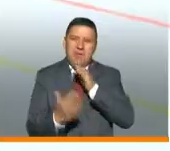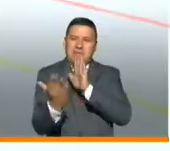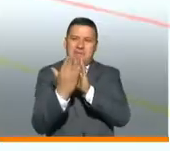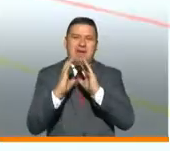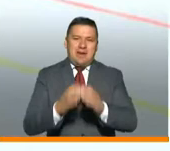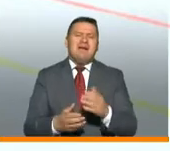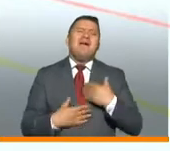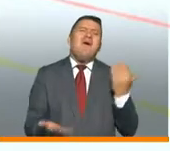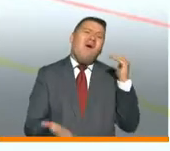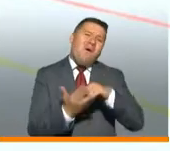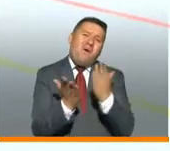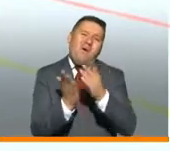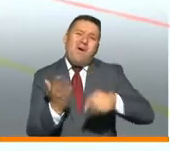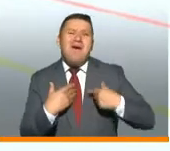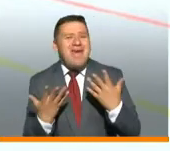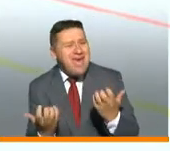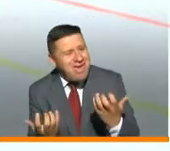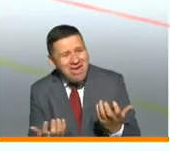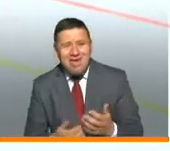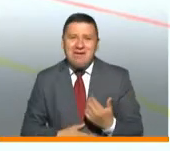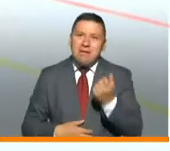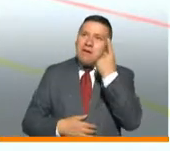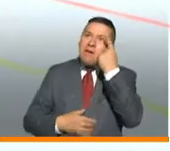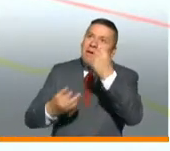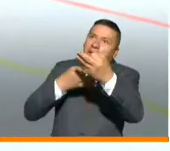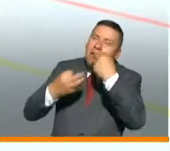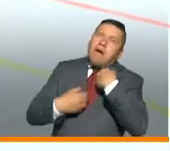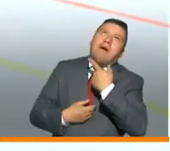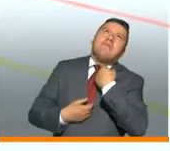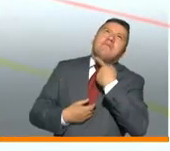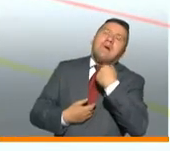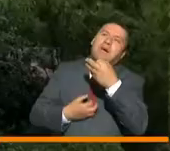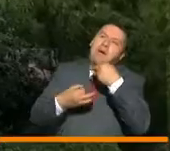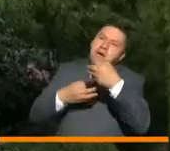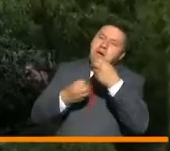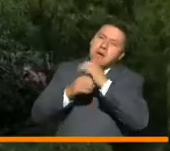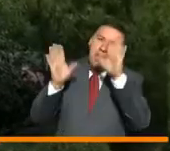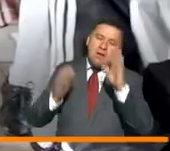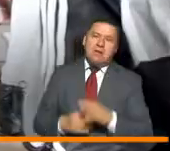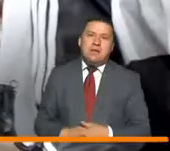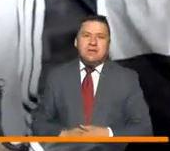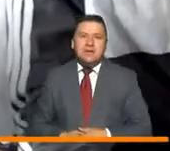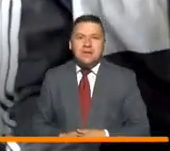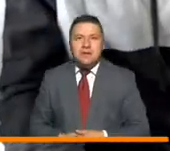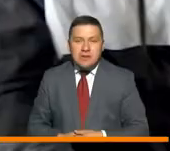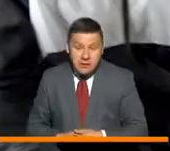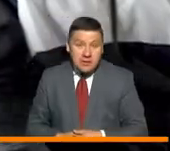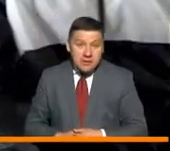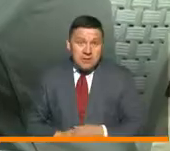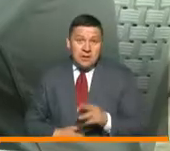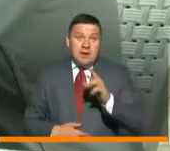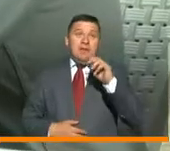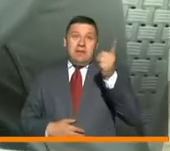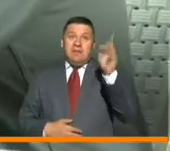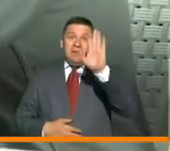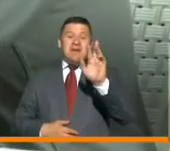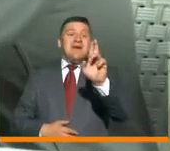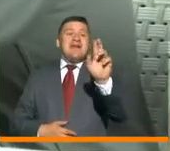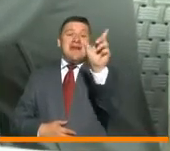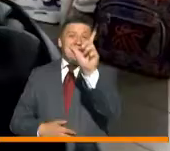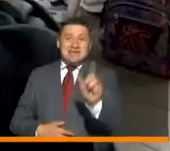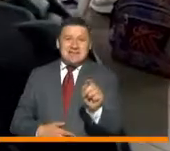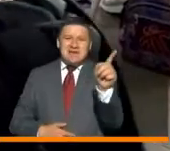Quiero volver al colegio porque entendemos mejor las explicaciones de los profesores. Y en Risaralda,